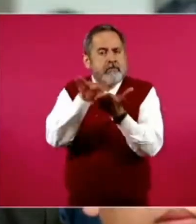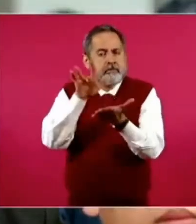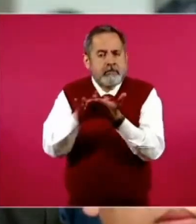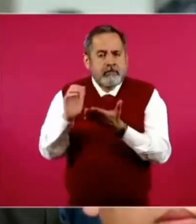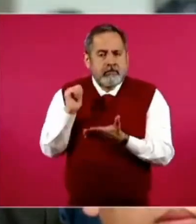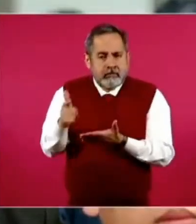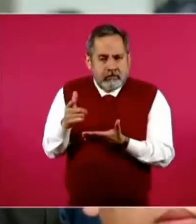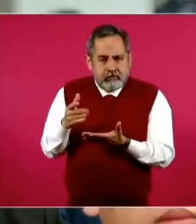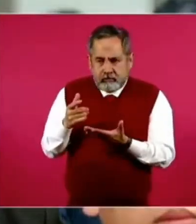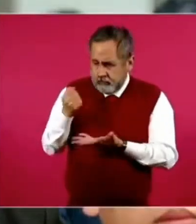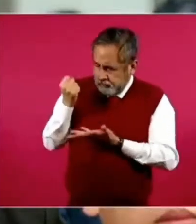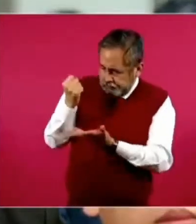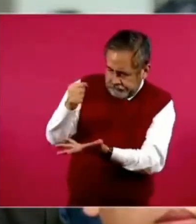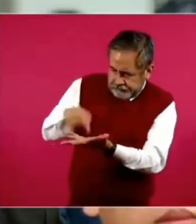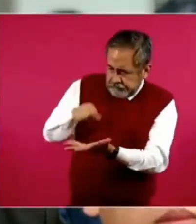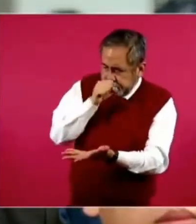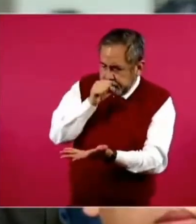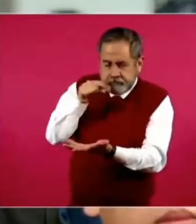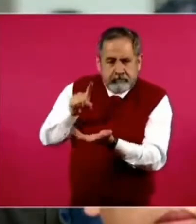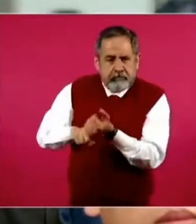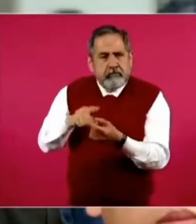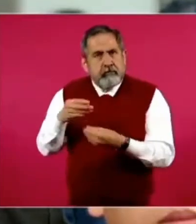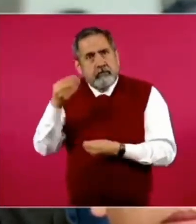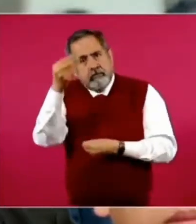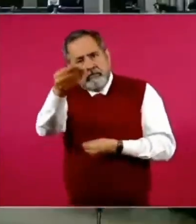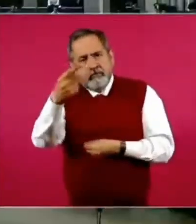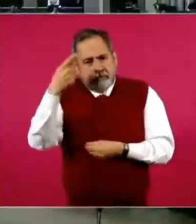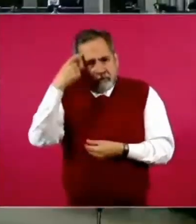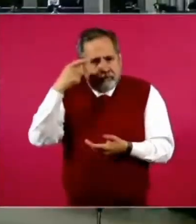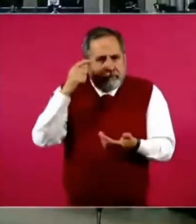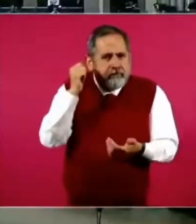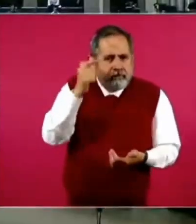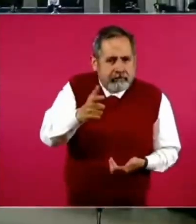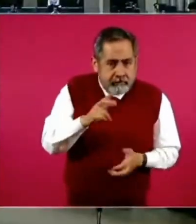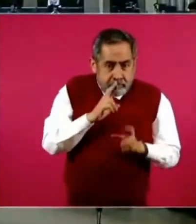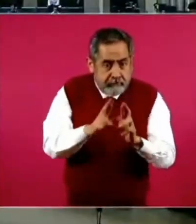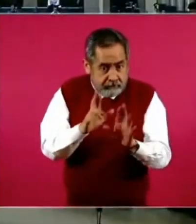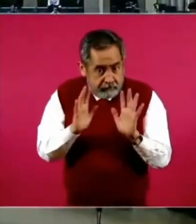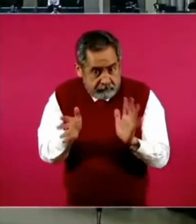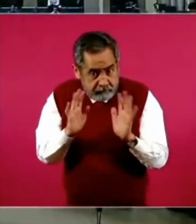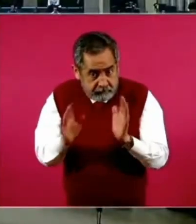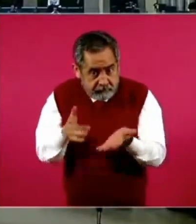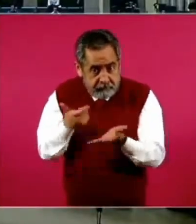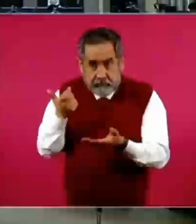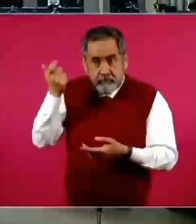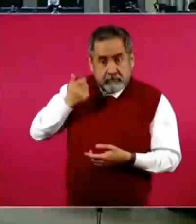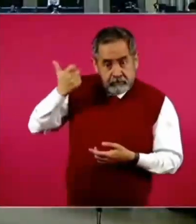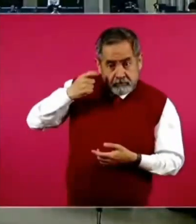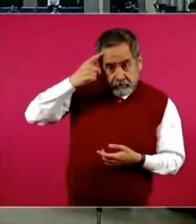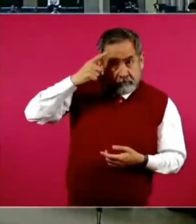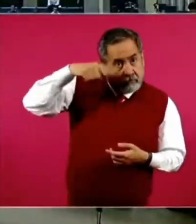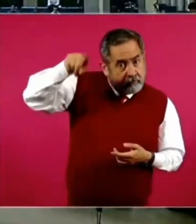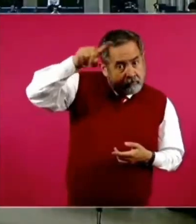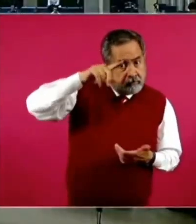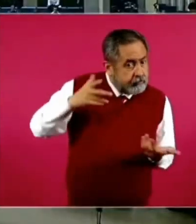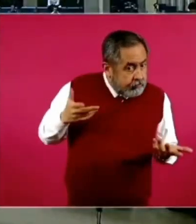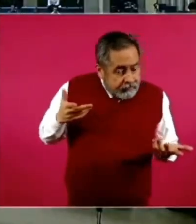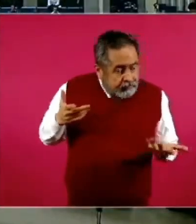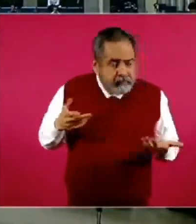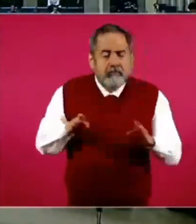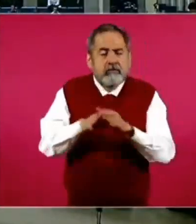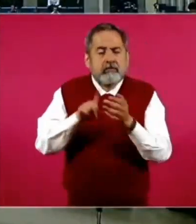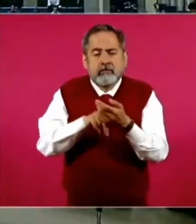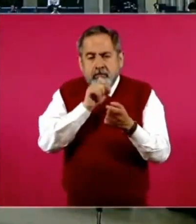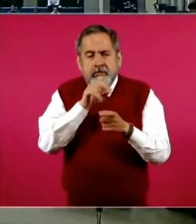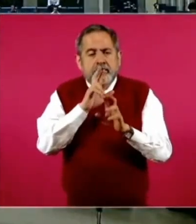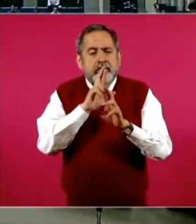que ya estaba presupuestado. Quería ver qué indicaciones nos puede dar al respecto. También quiero informarle